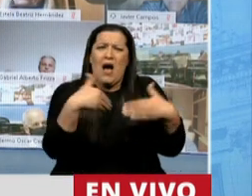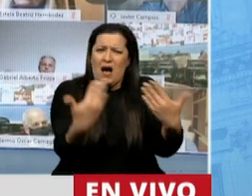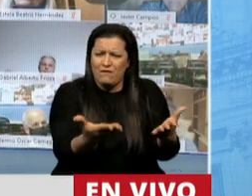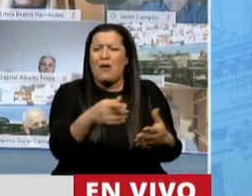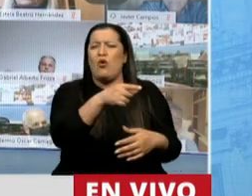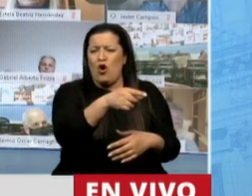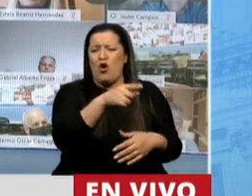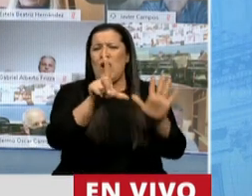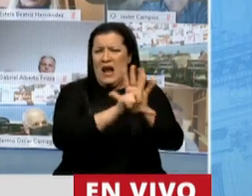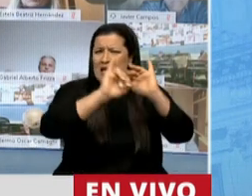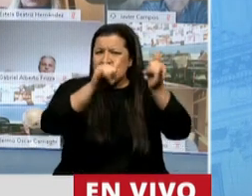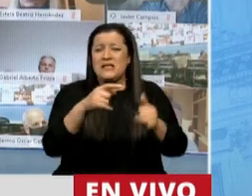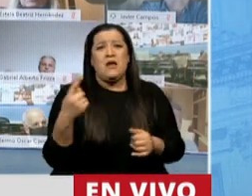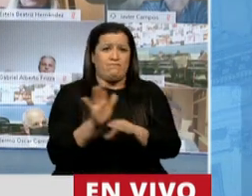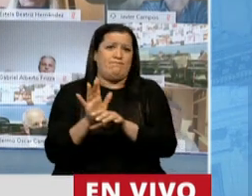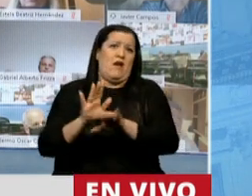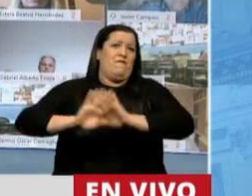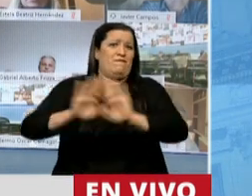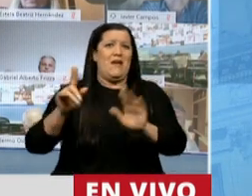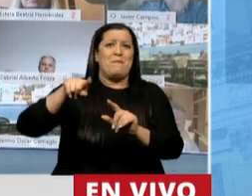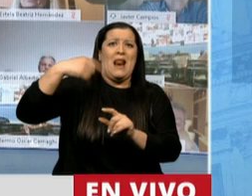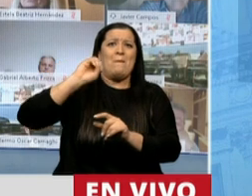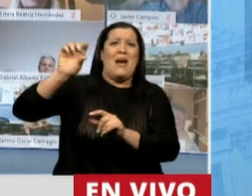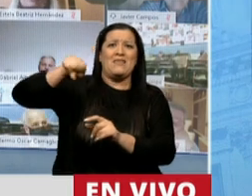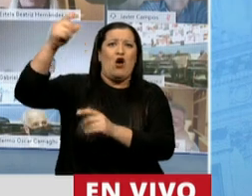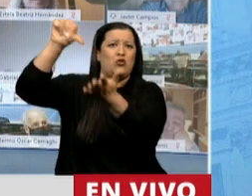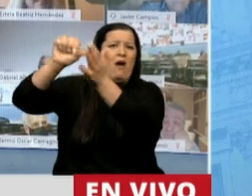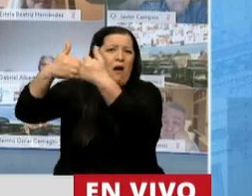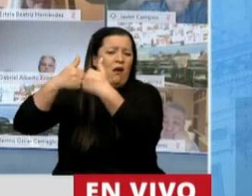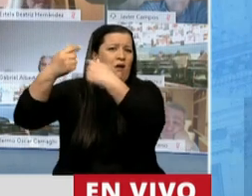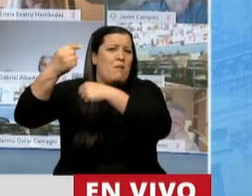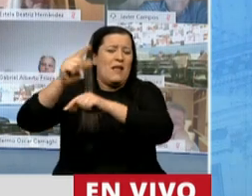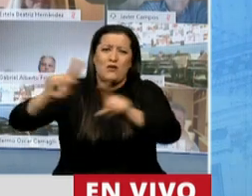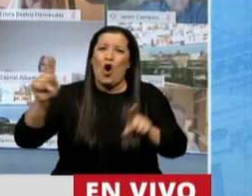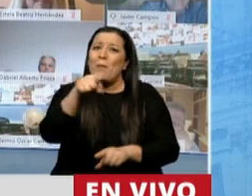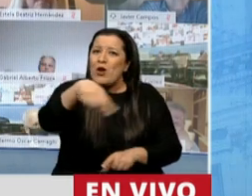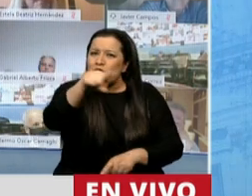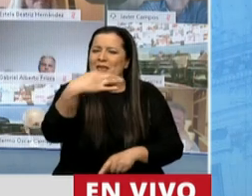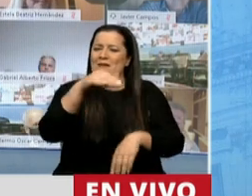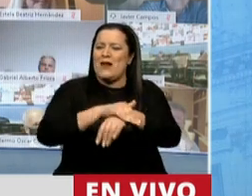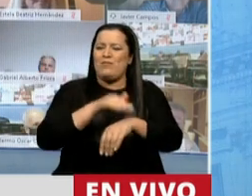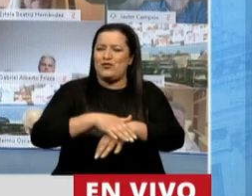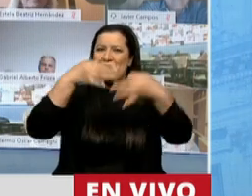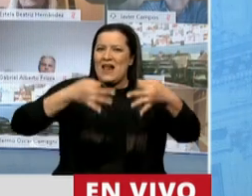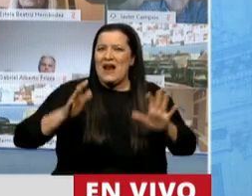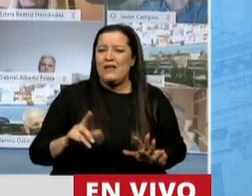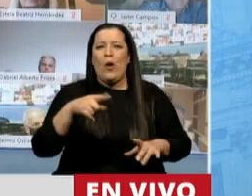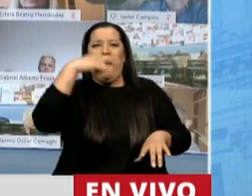ley Claro que estamos en contra de los paraísos fiscales háganse cargo de la realidad dejen de